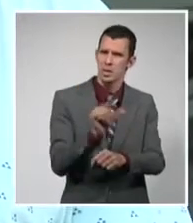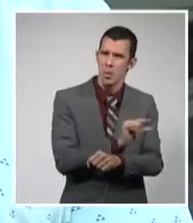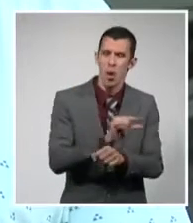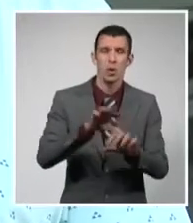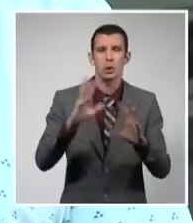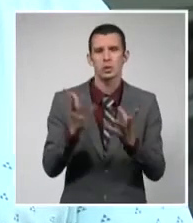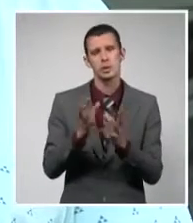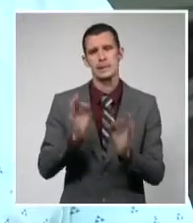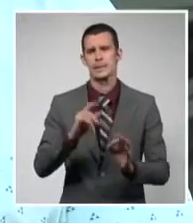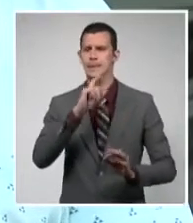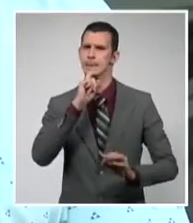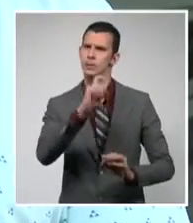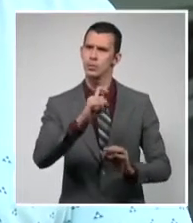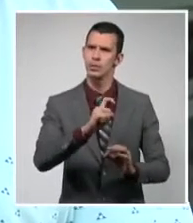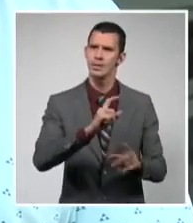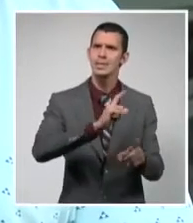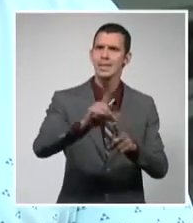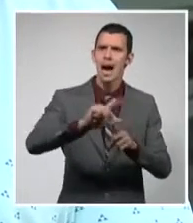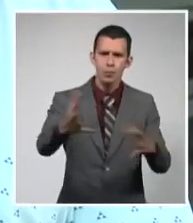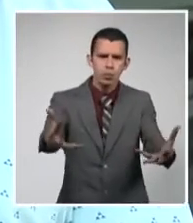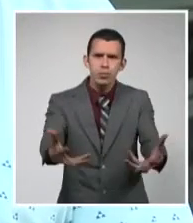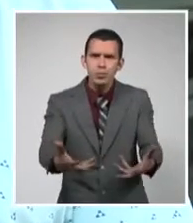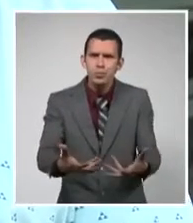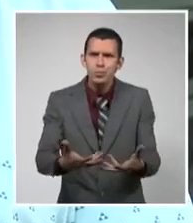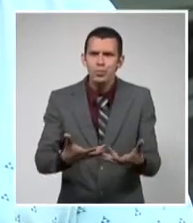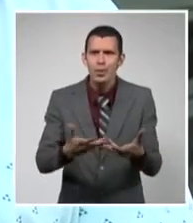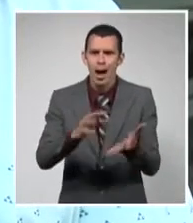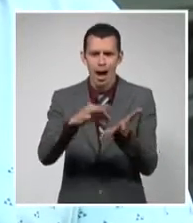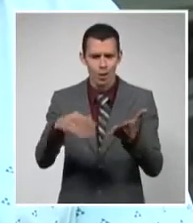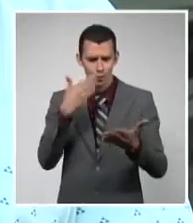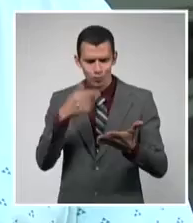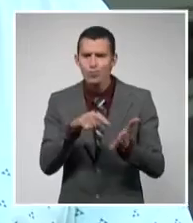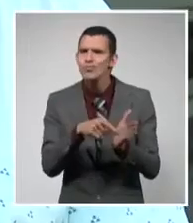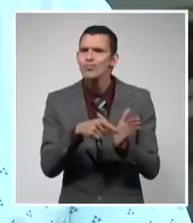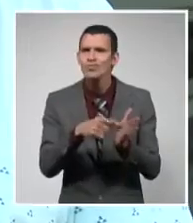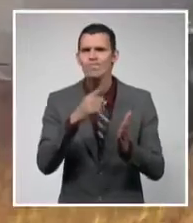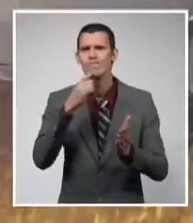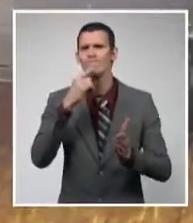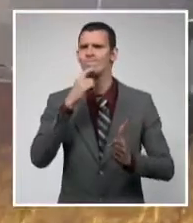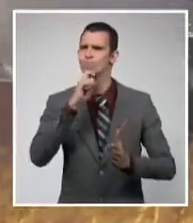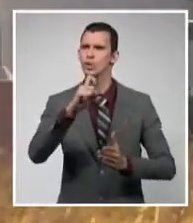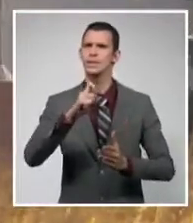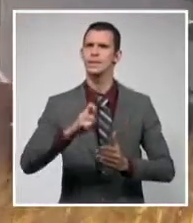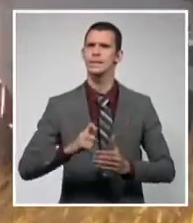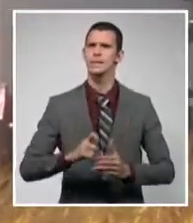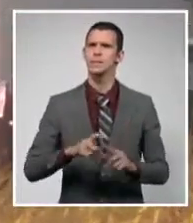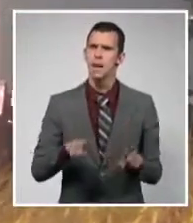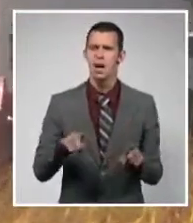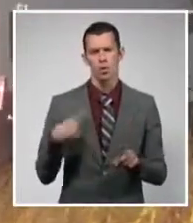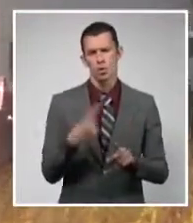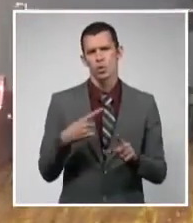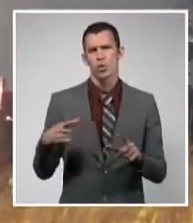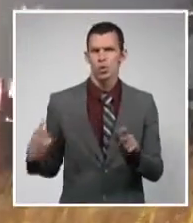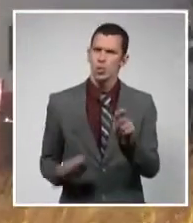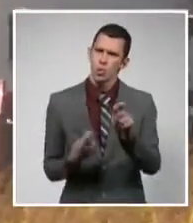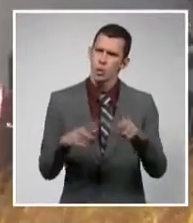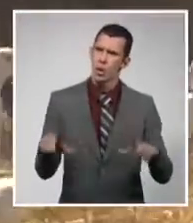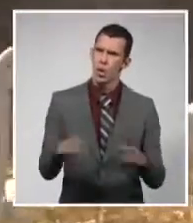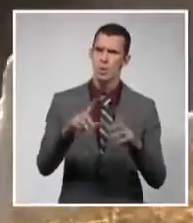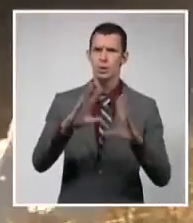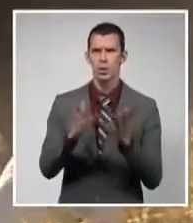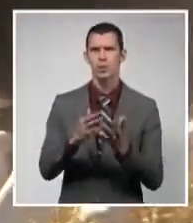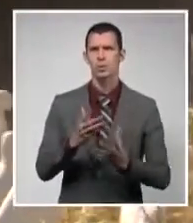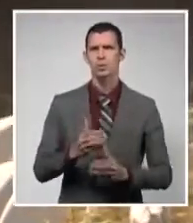está haciendo todo el esfuerzo posible para nosotros poder llegar a cumplir el compromiso que hemos contraído. Por estos días, en 12 provincias de la